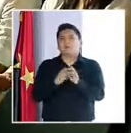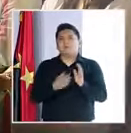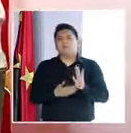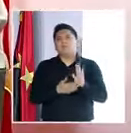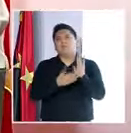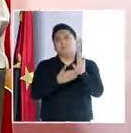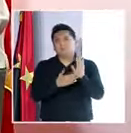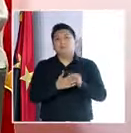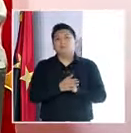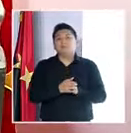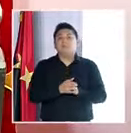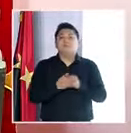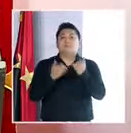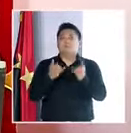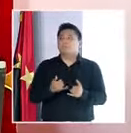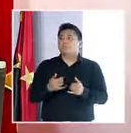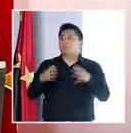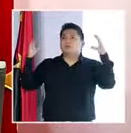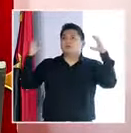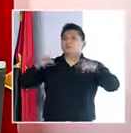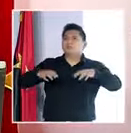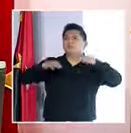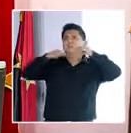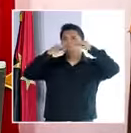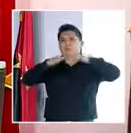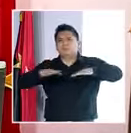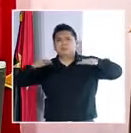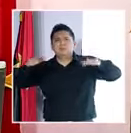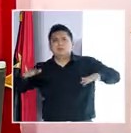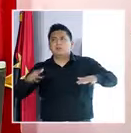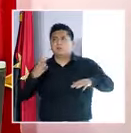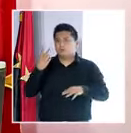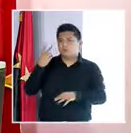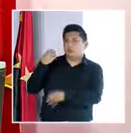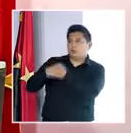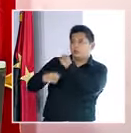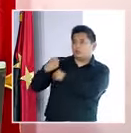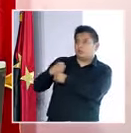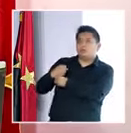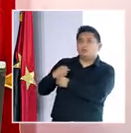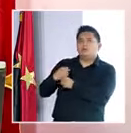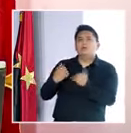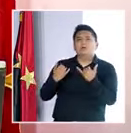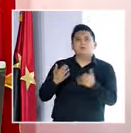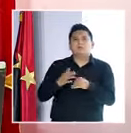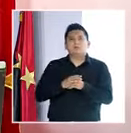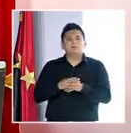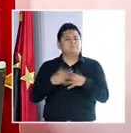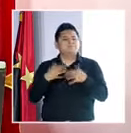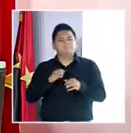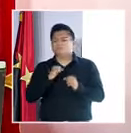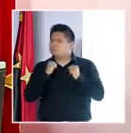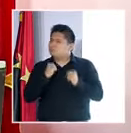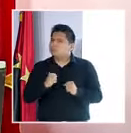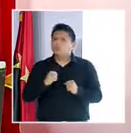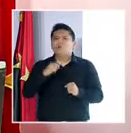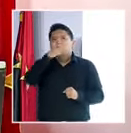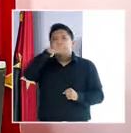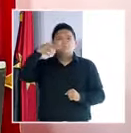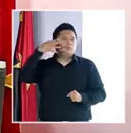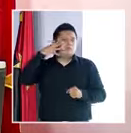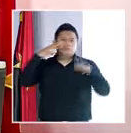presenta la ola invernal, que en el caso de estos 2 últimos años no ha tenido piedad con el norte